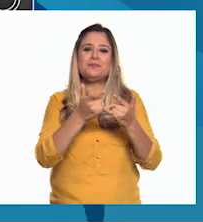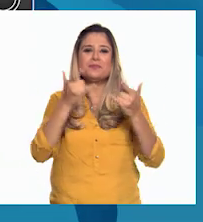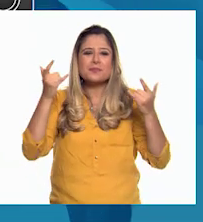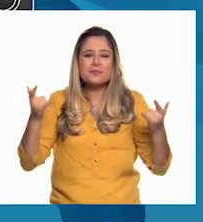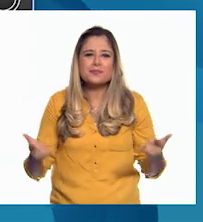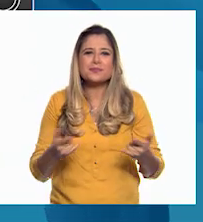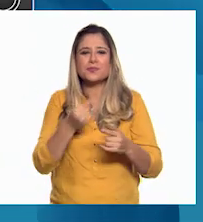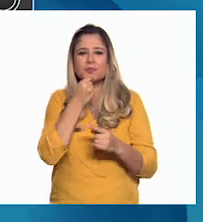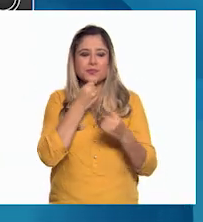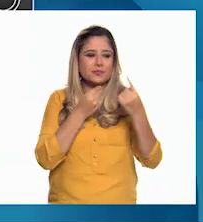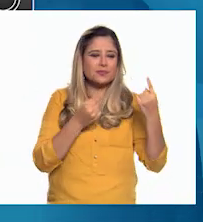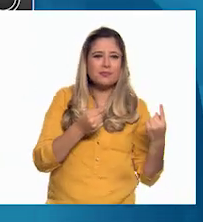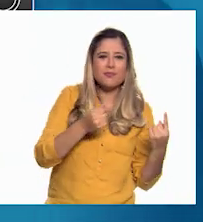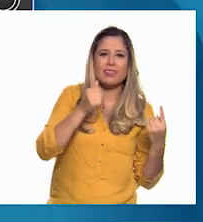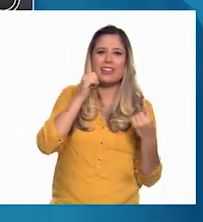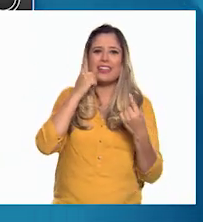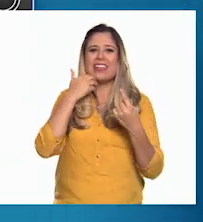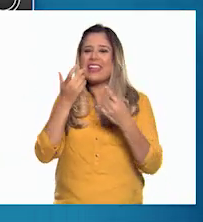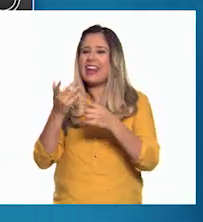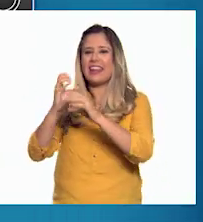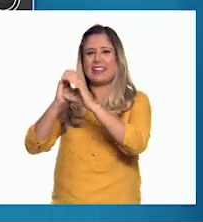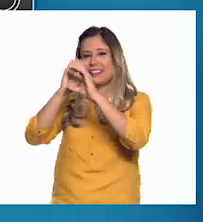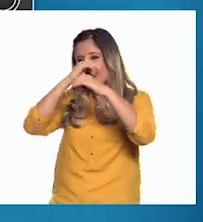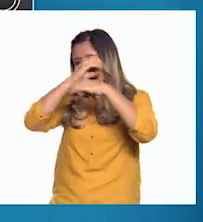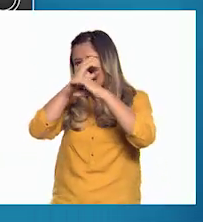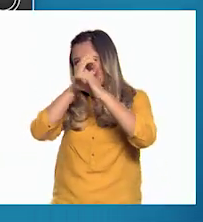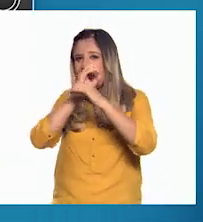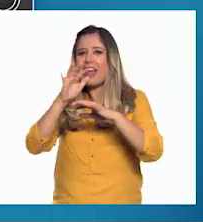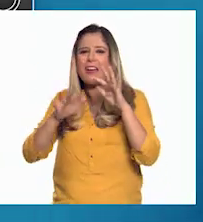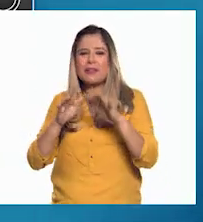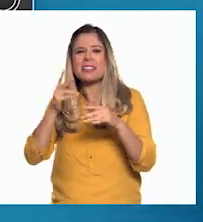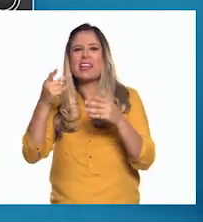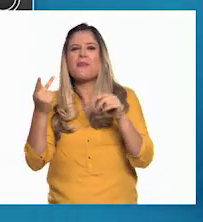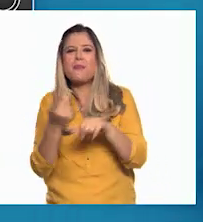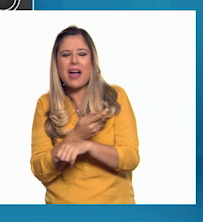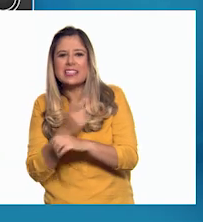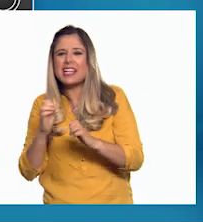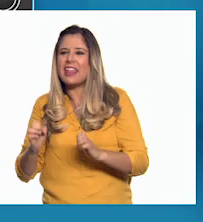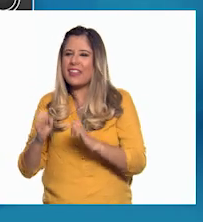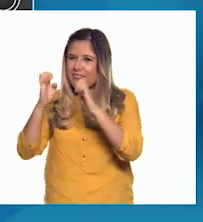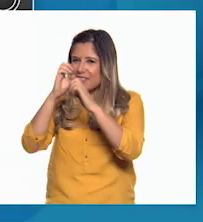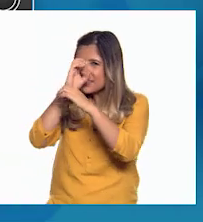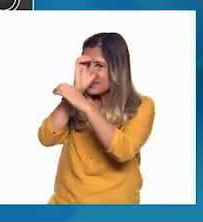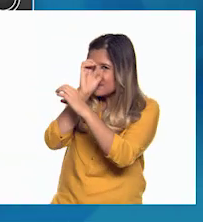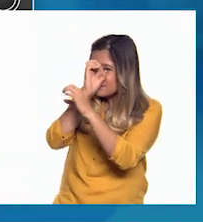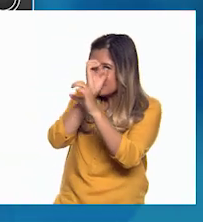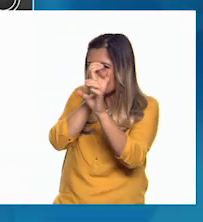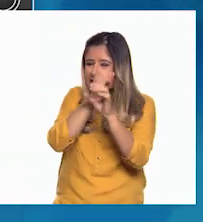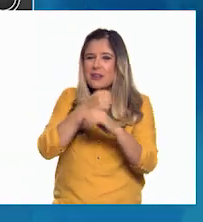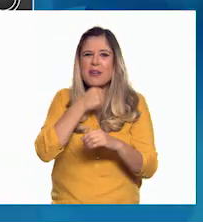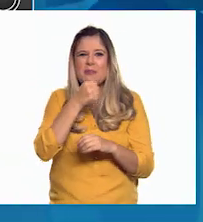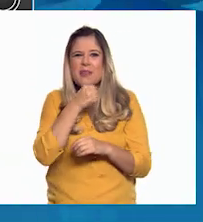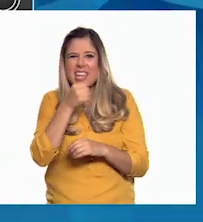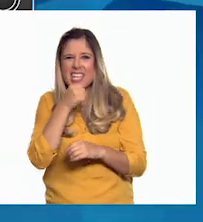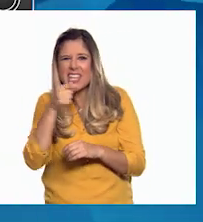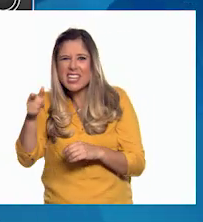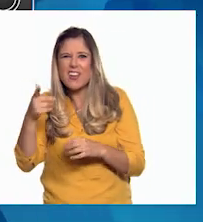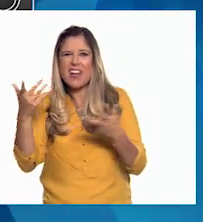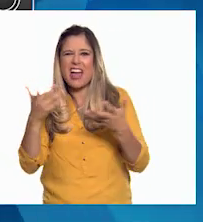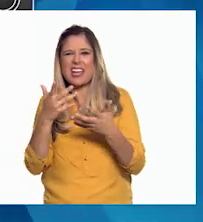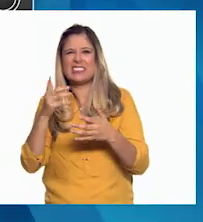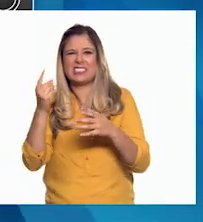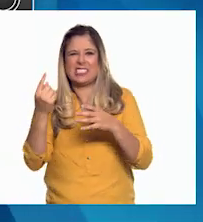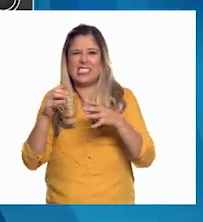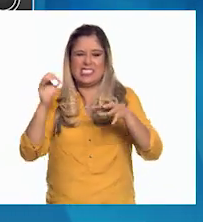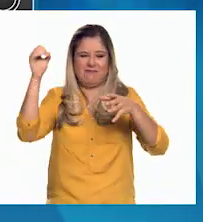de un niño que le regalan un telescopio y con ese se mete a ver qué sucede en el edificio de enfrente y se encuentra un viejito haciendo cochinadas porque está metido en una